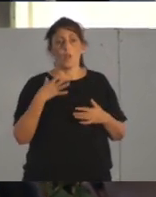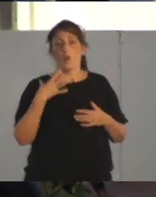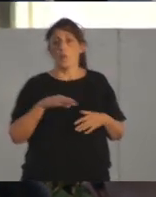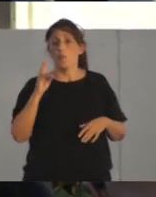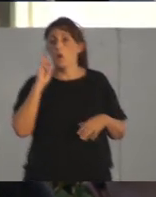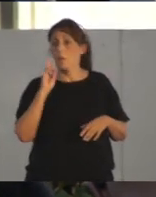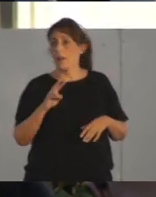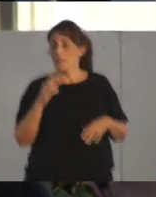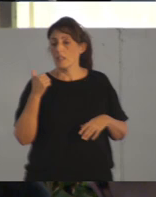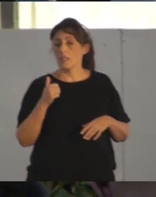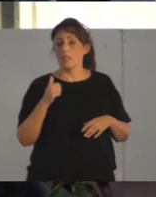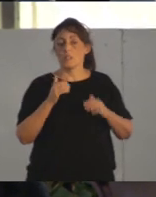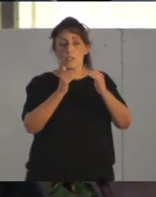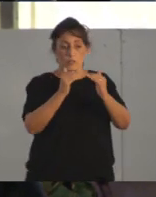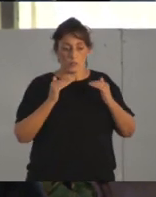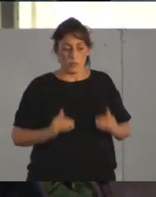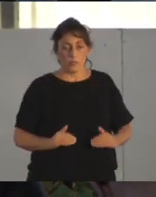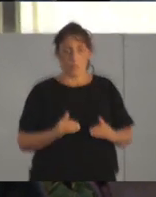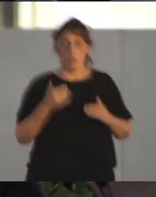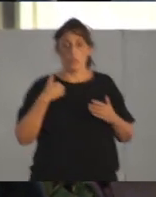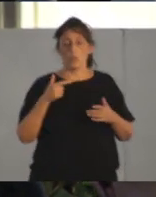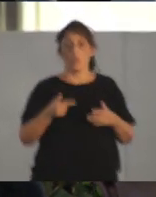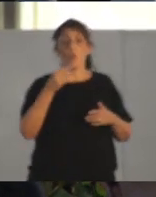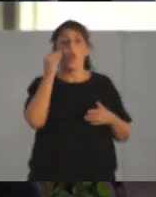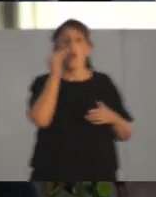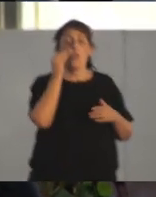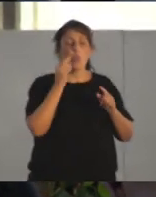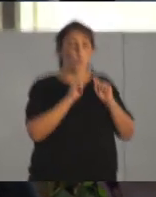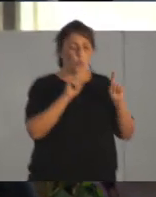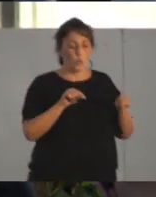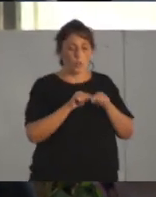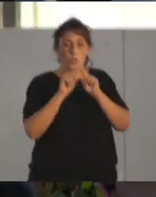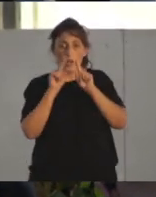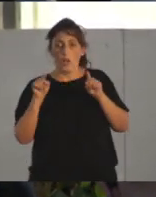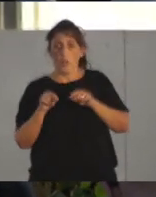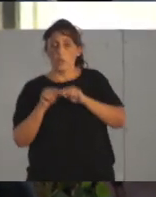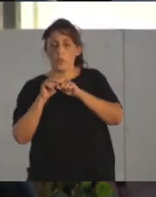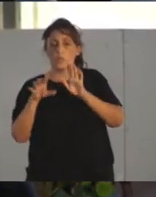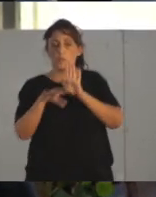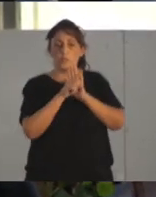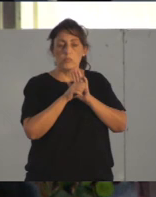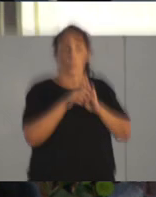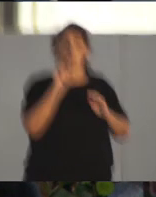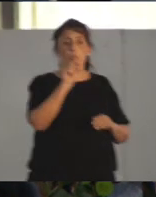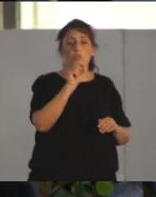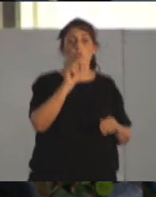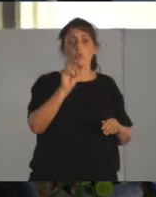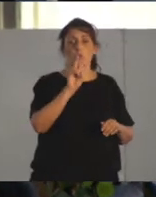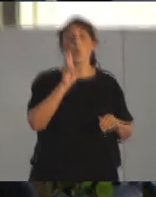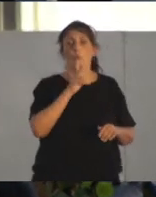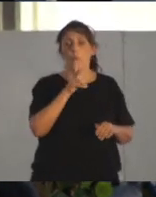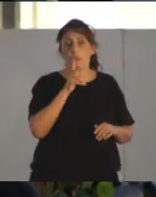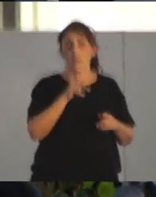la parte baja, donde están todos los recuadros en azul, hay diferentes siglas. Hay un punto verde, hay letras